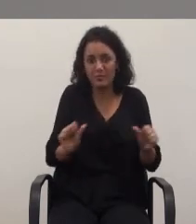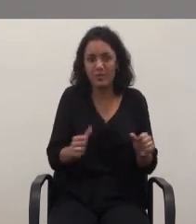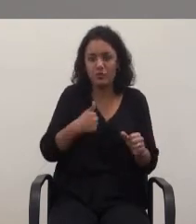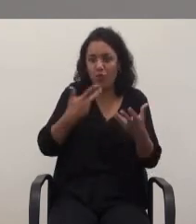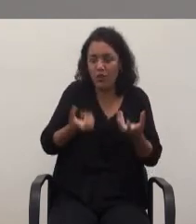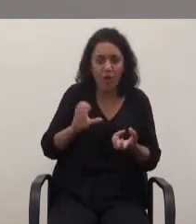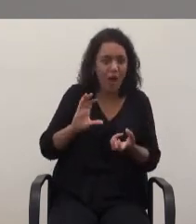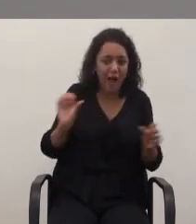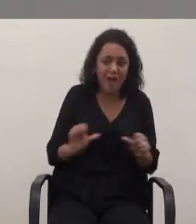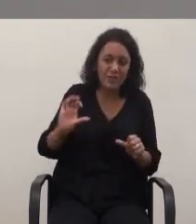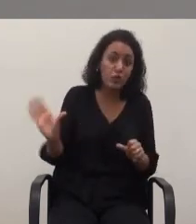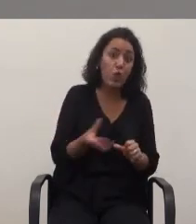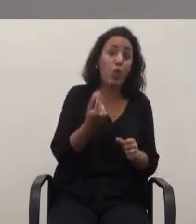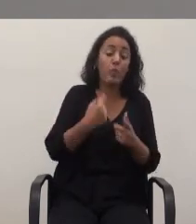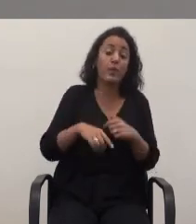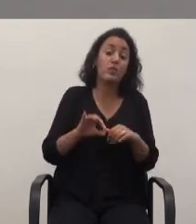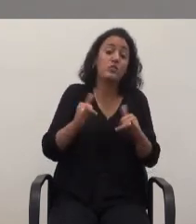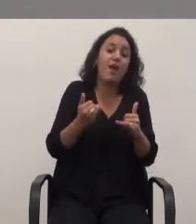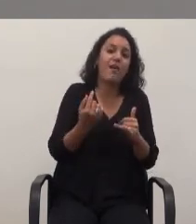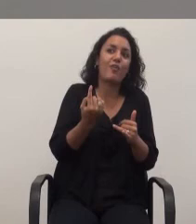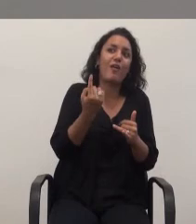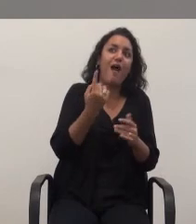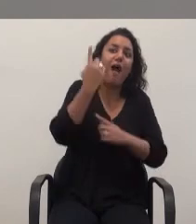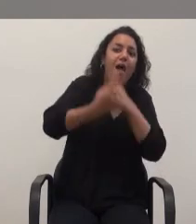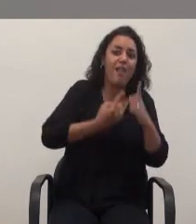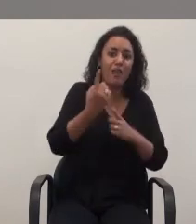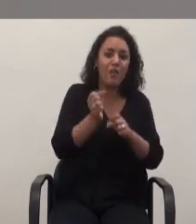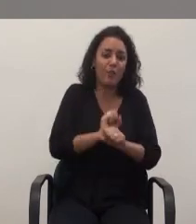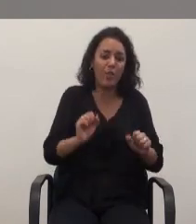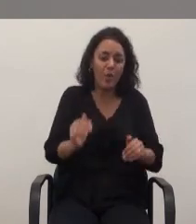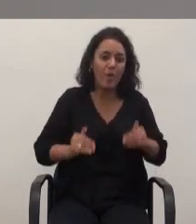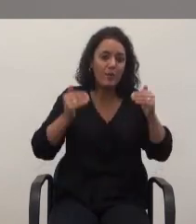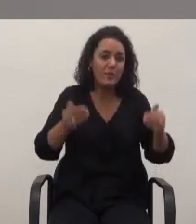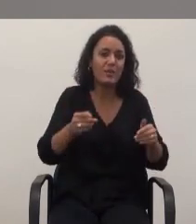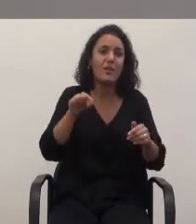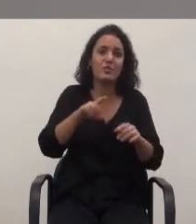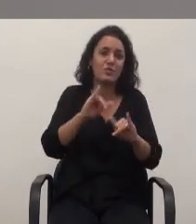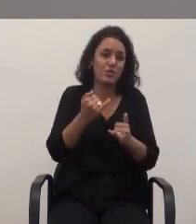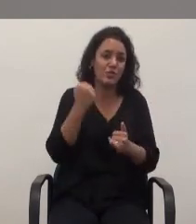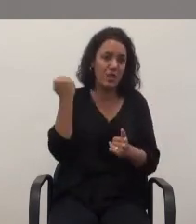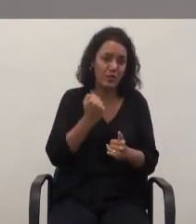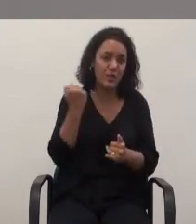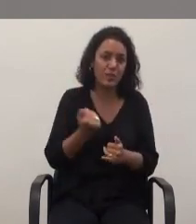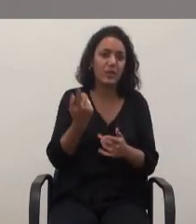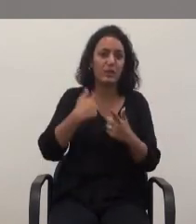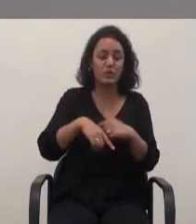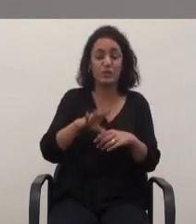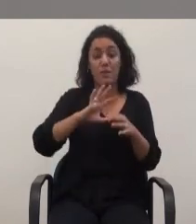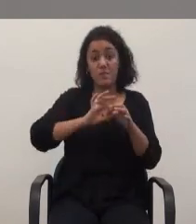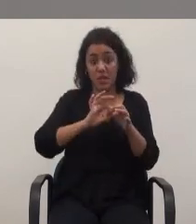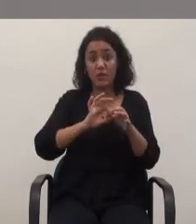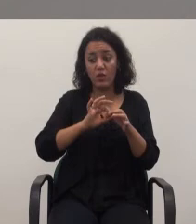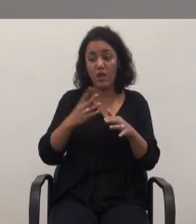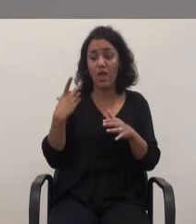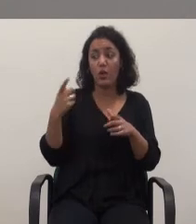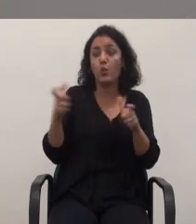que, evidentemente, lo que se va a necesitar desde la dirección que va a empezar a trabajar el miércoles es que,